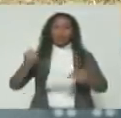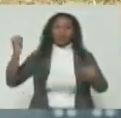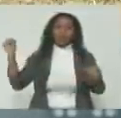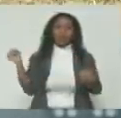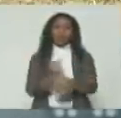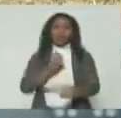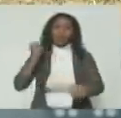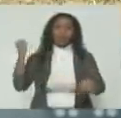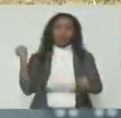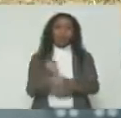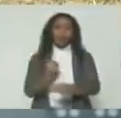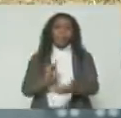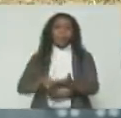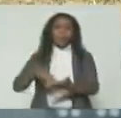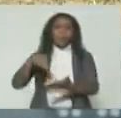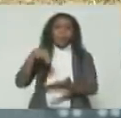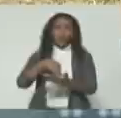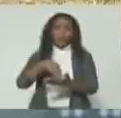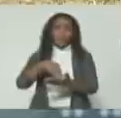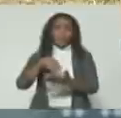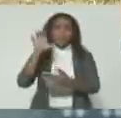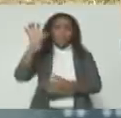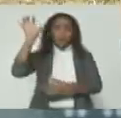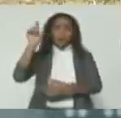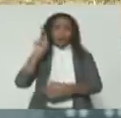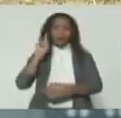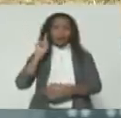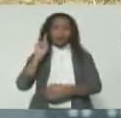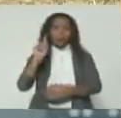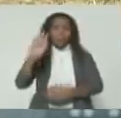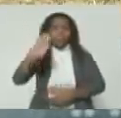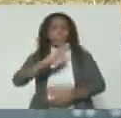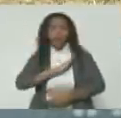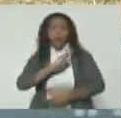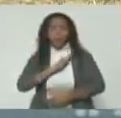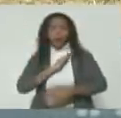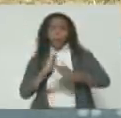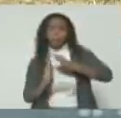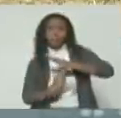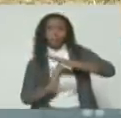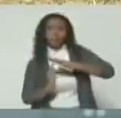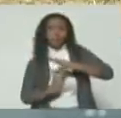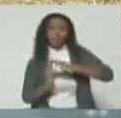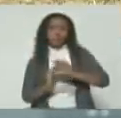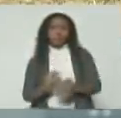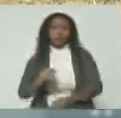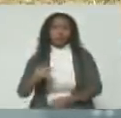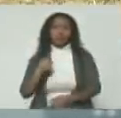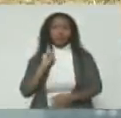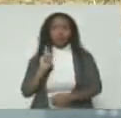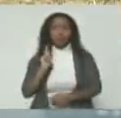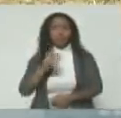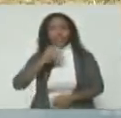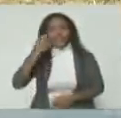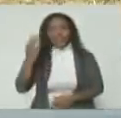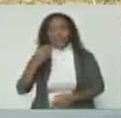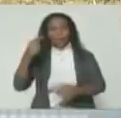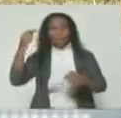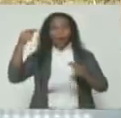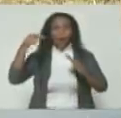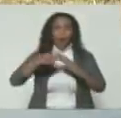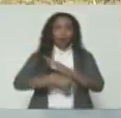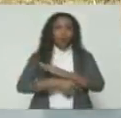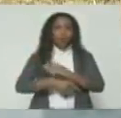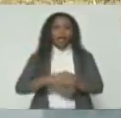trabajan, para levantar al país desde sus propias bases, de su realidad profunda. La